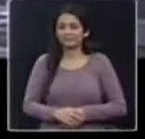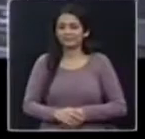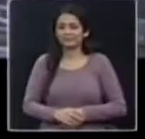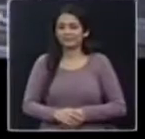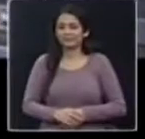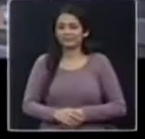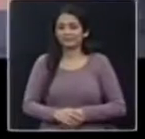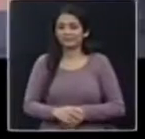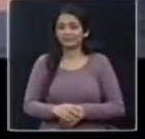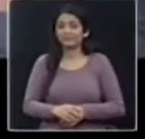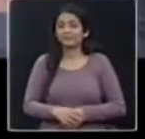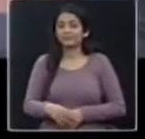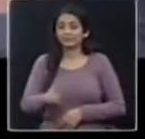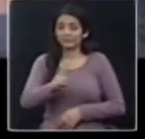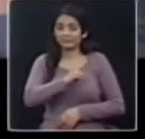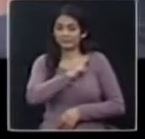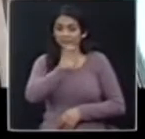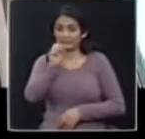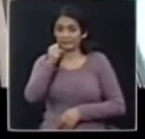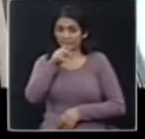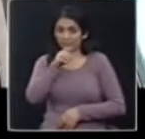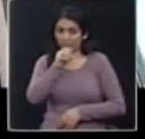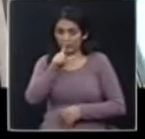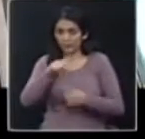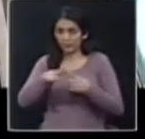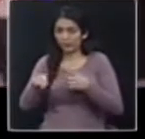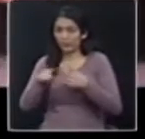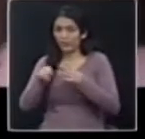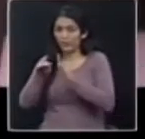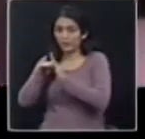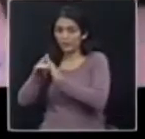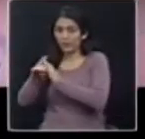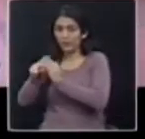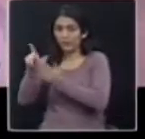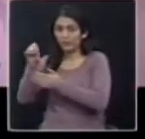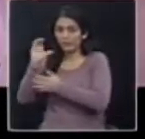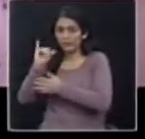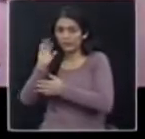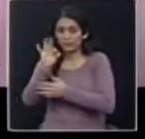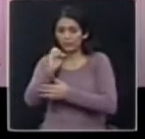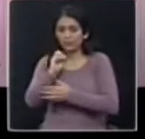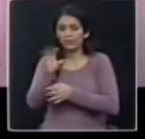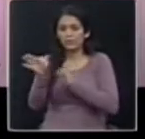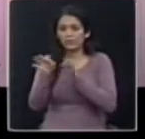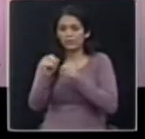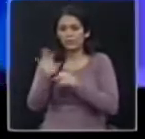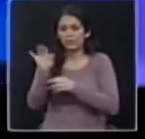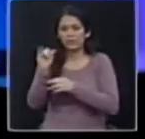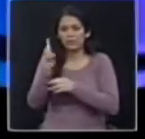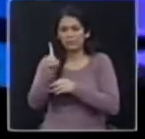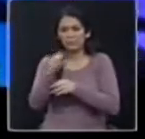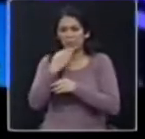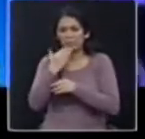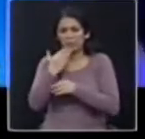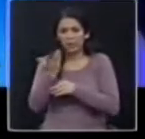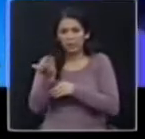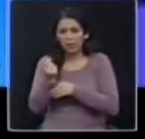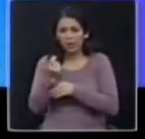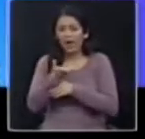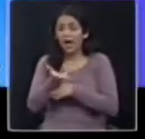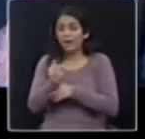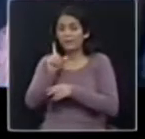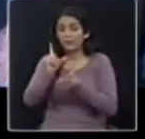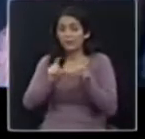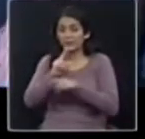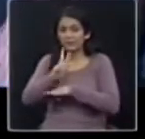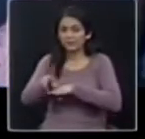La SPOL, en conjunto con el auspicio del Banco del Pacífico, presentaron lo que será TITCO, una jornada que buscará inspirar a profesionales